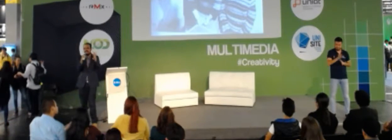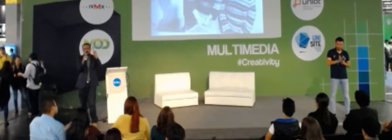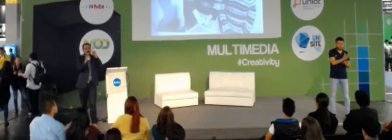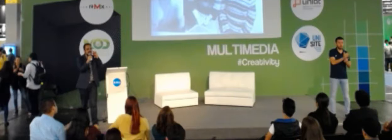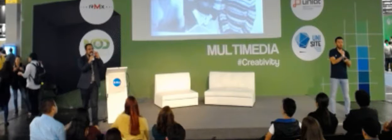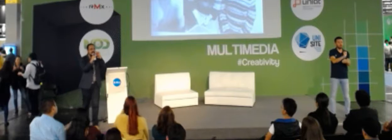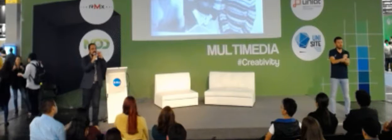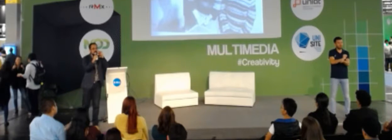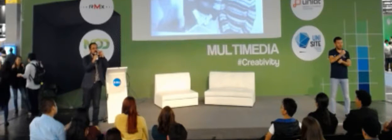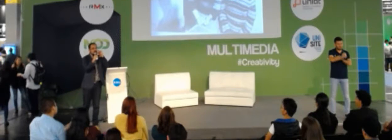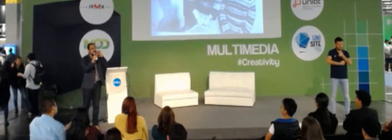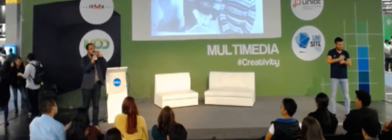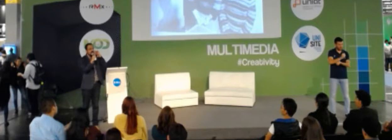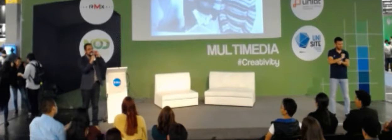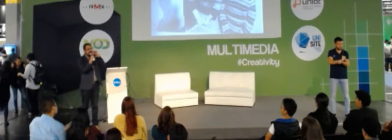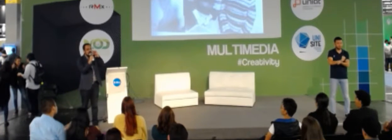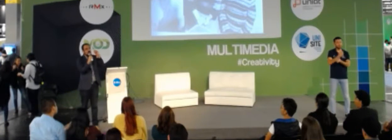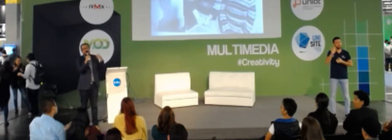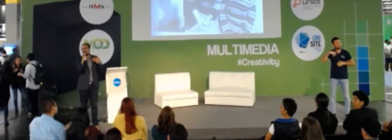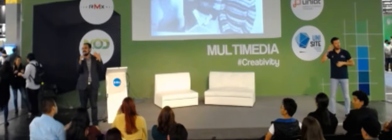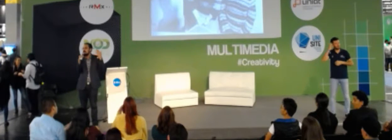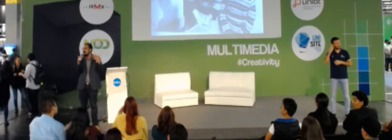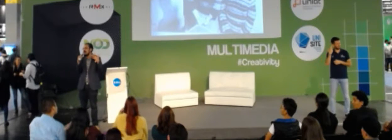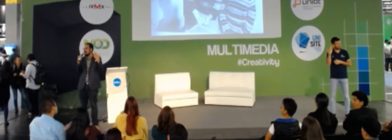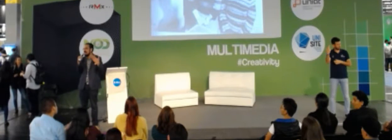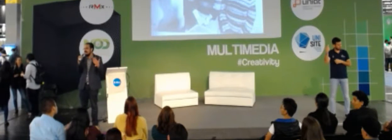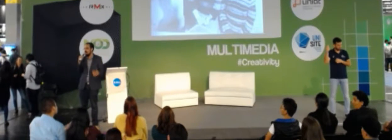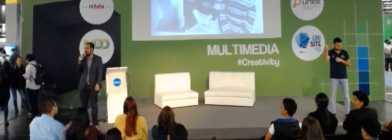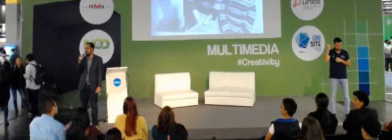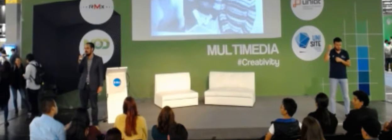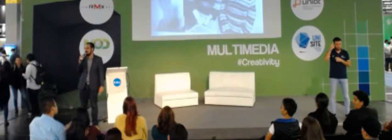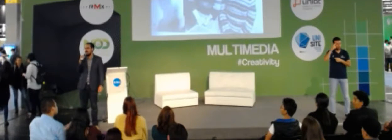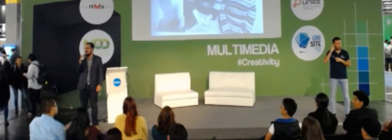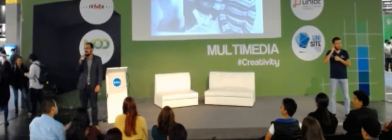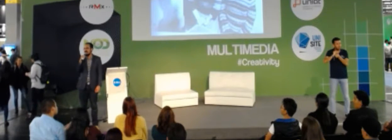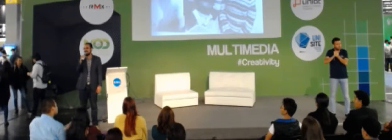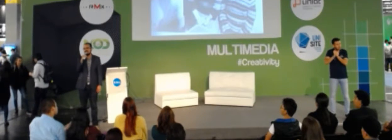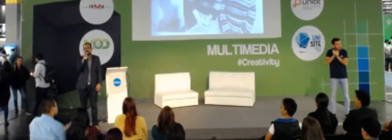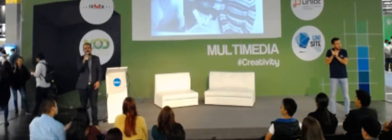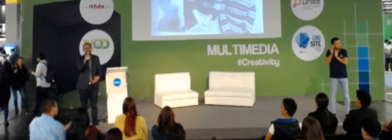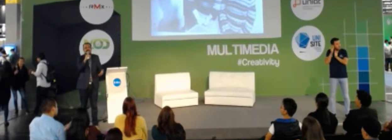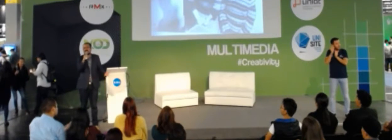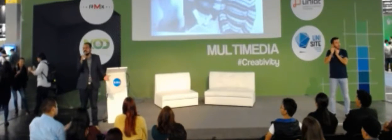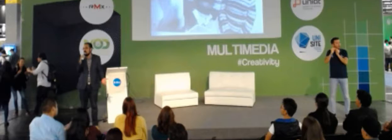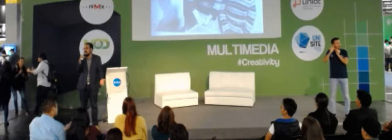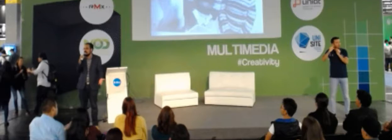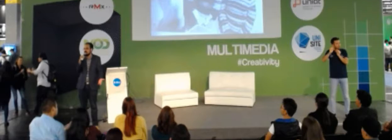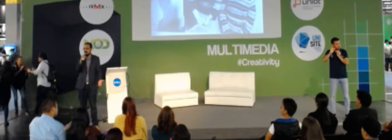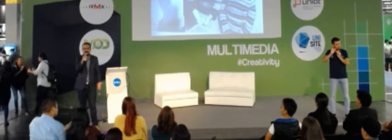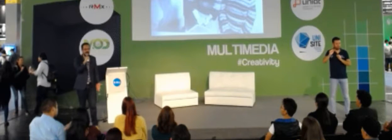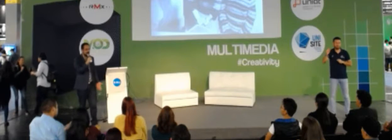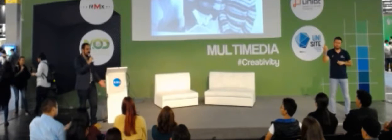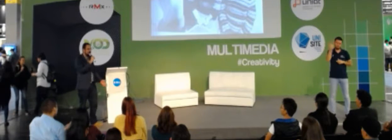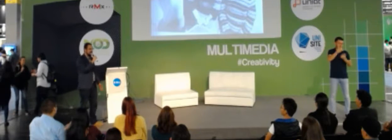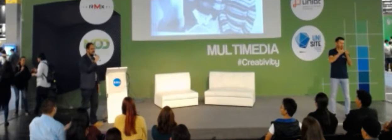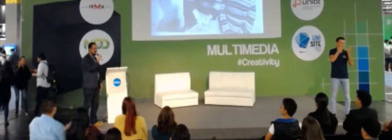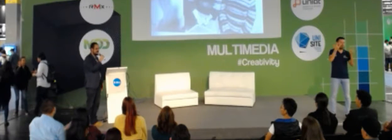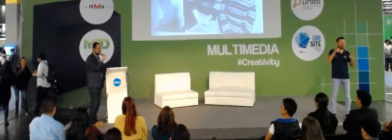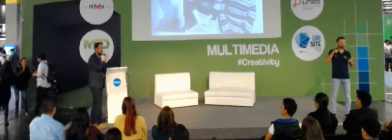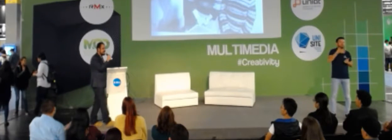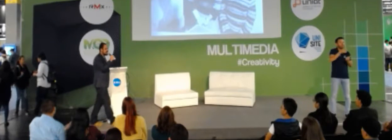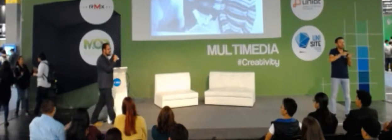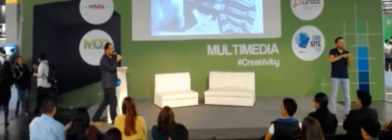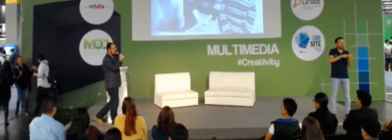se les sometía a sonidos fuertes para estimular el oído. Las historias negras del oralismo, que son